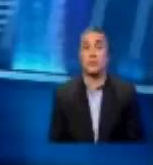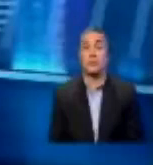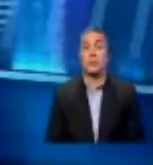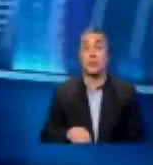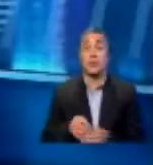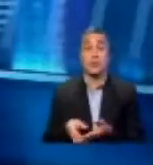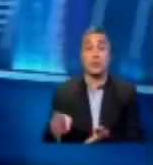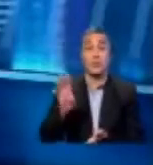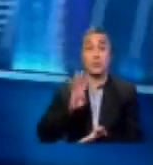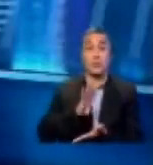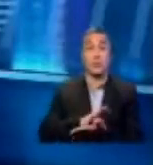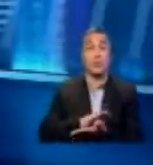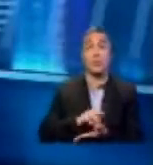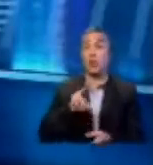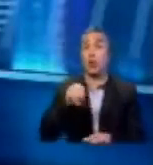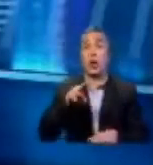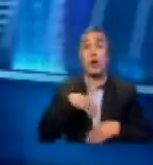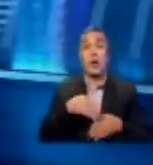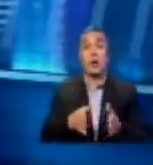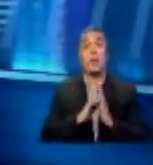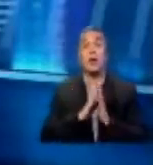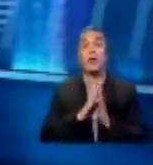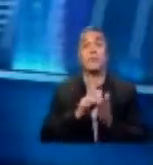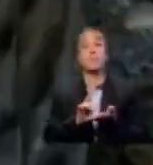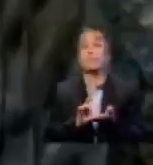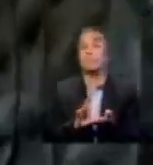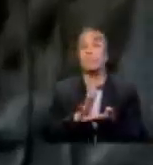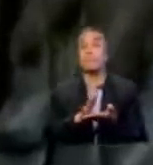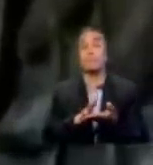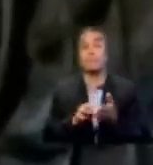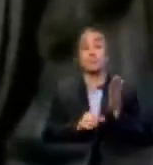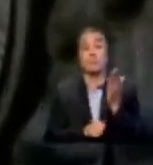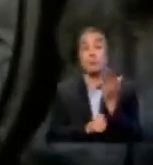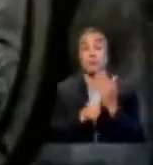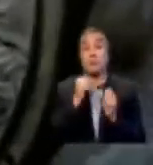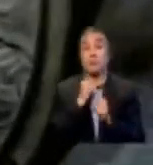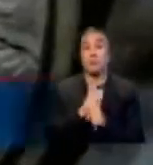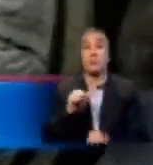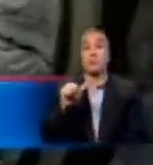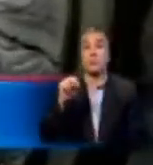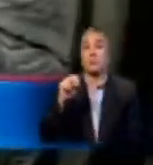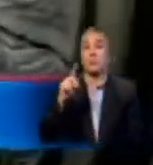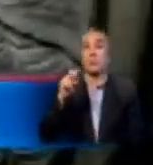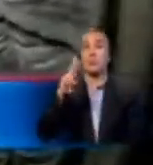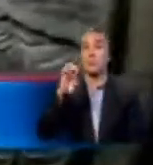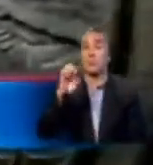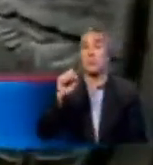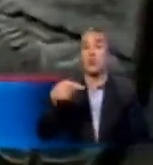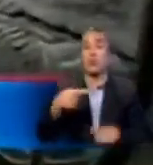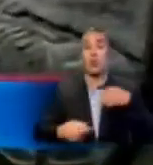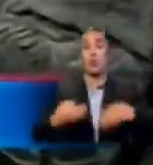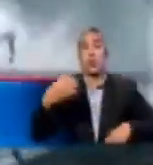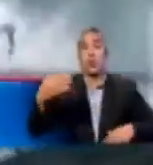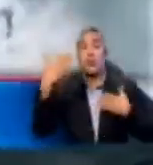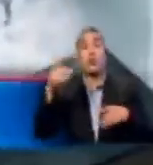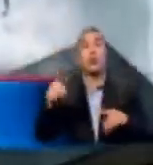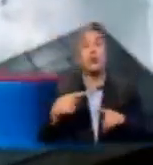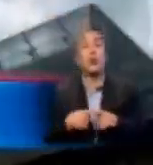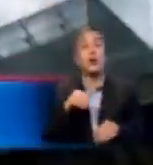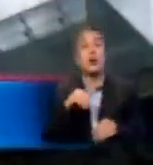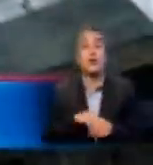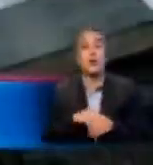que el Pleno de la Asamblea Nacional negó el pedido de censura y destitución del ministro de Trabajo, Andrés Ich, tras el juicio político que se